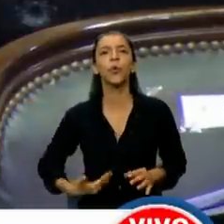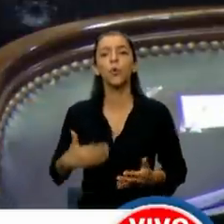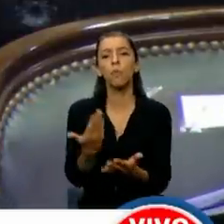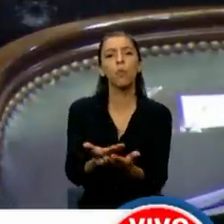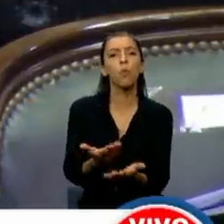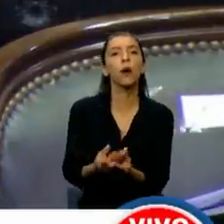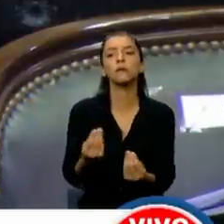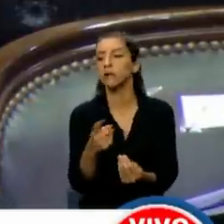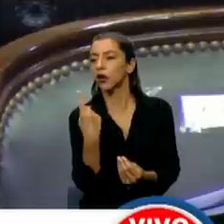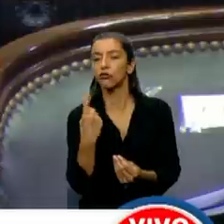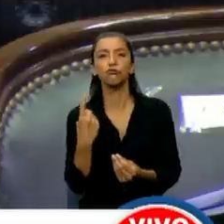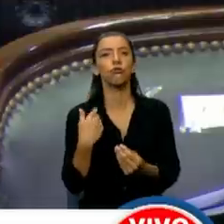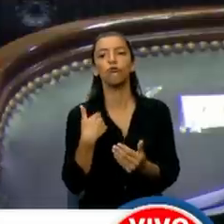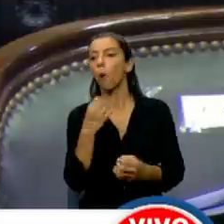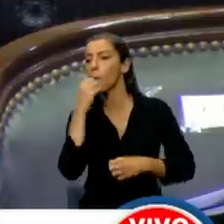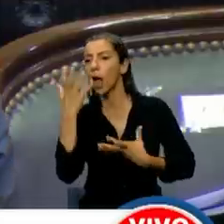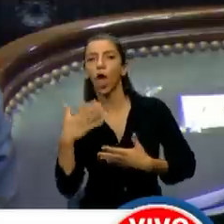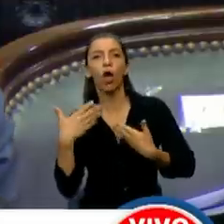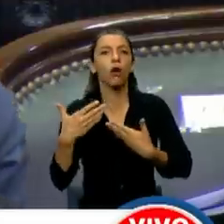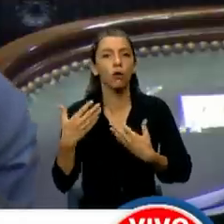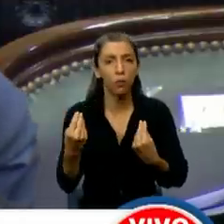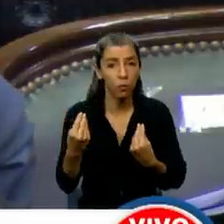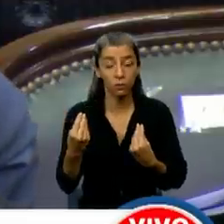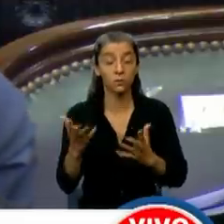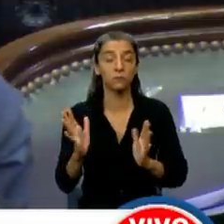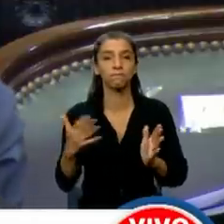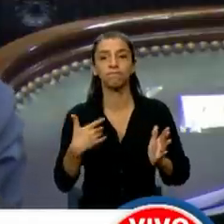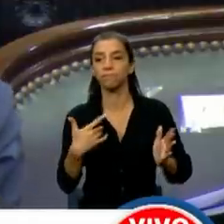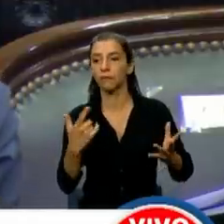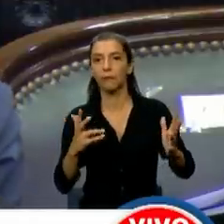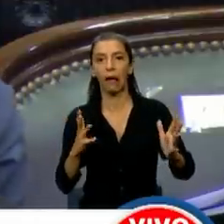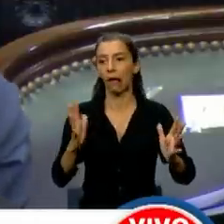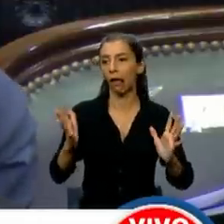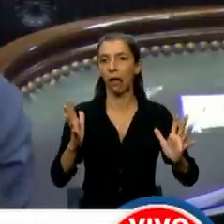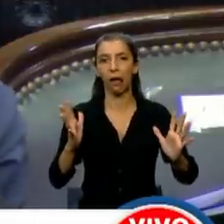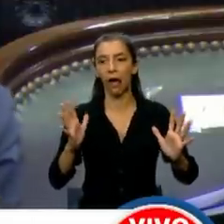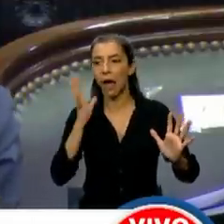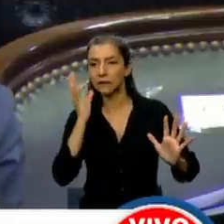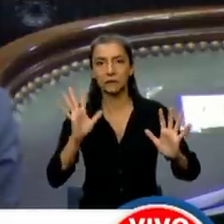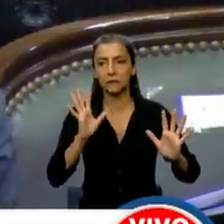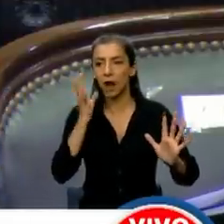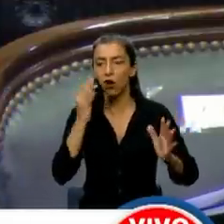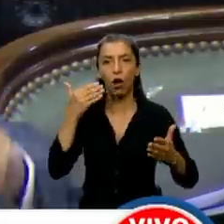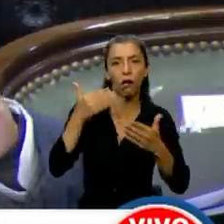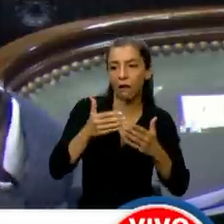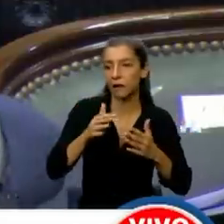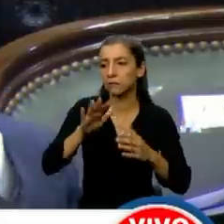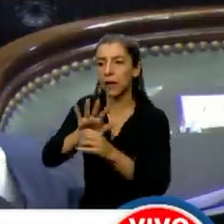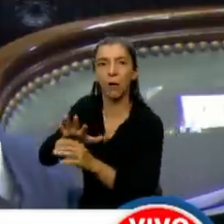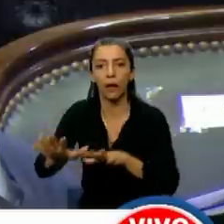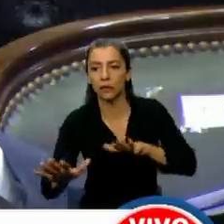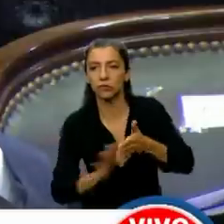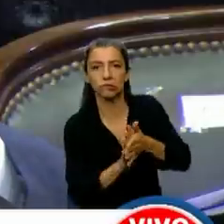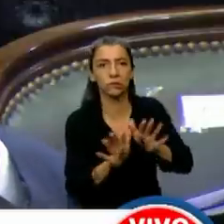problemas improvisación no hay un plan antiinflacionario sin reservas el banco central